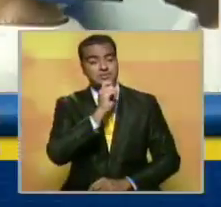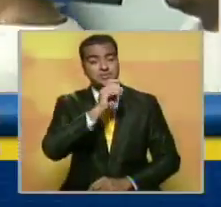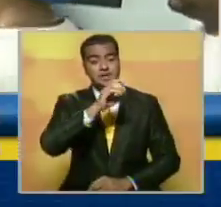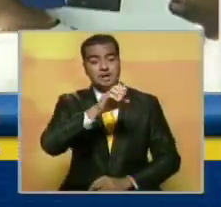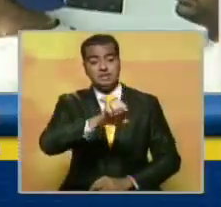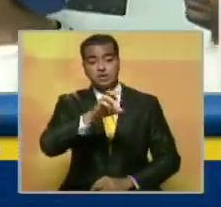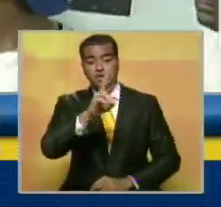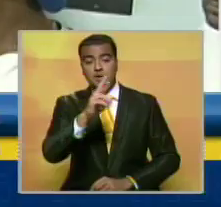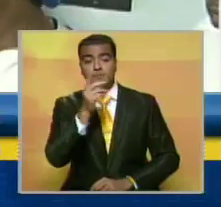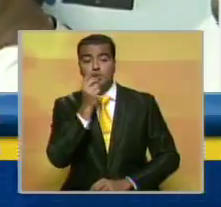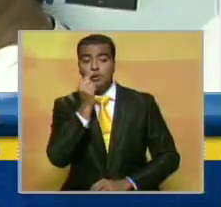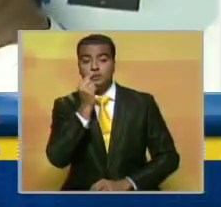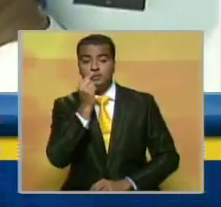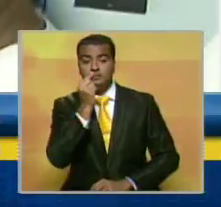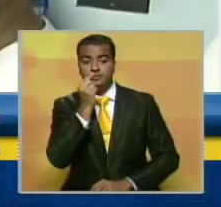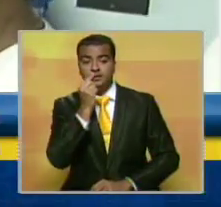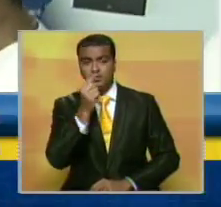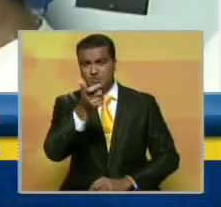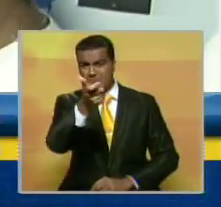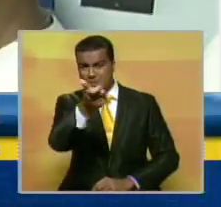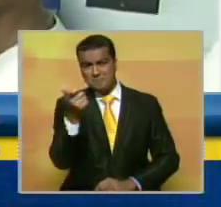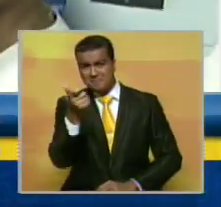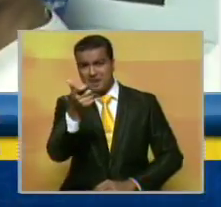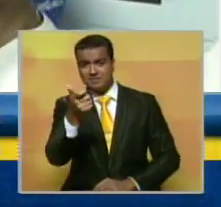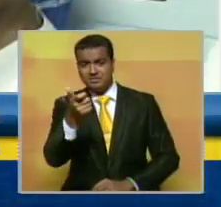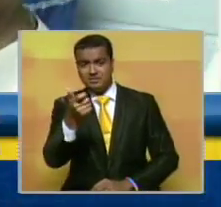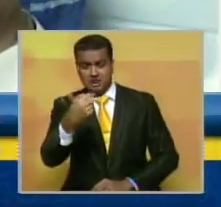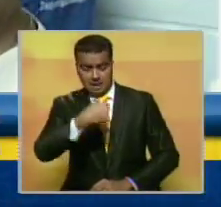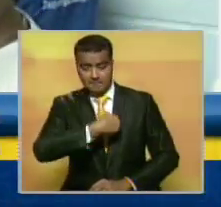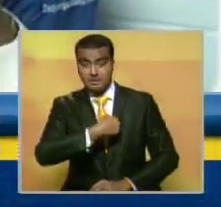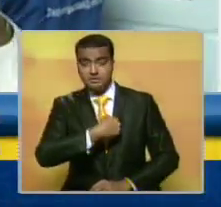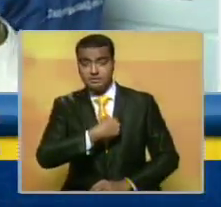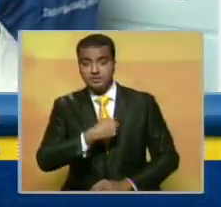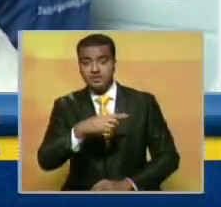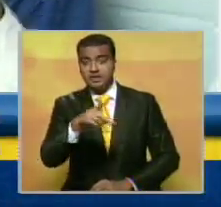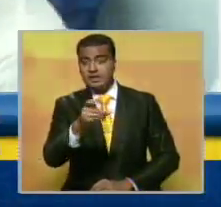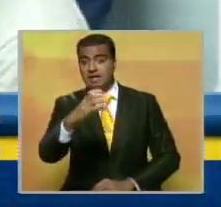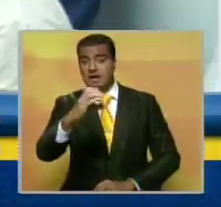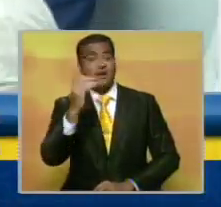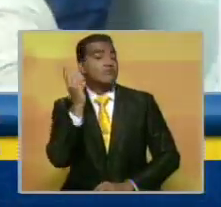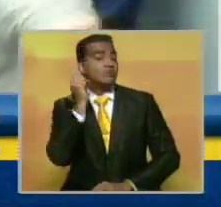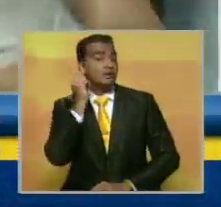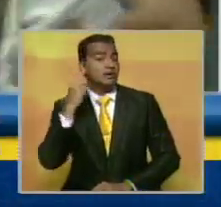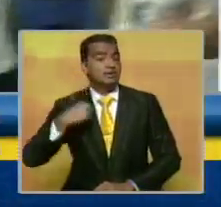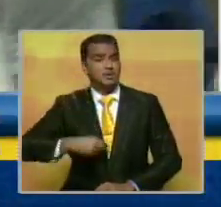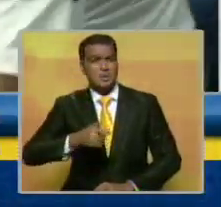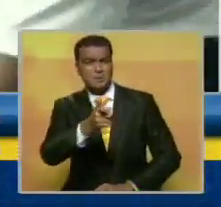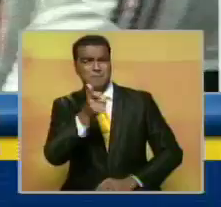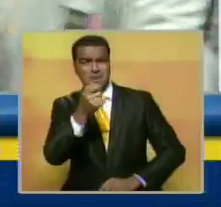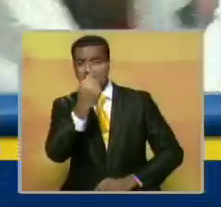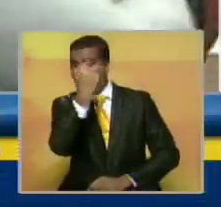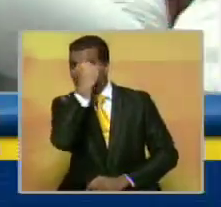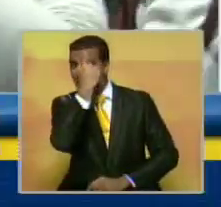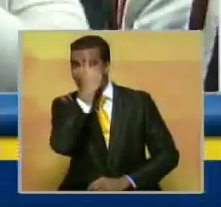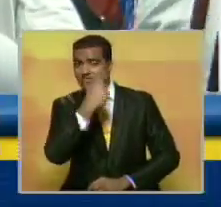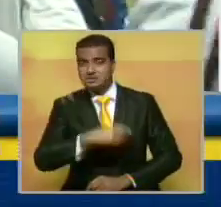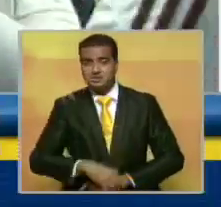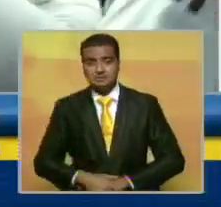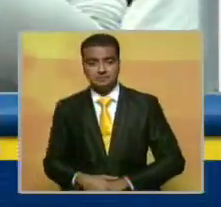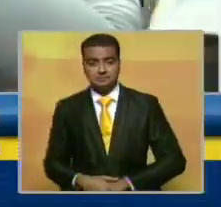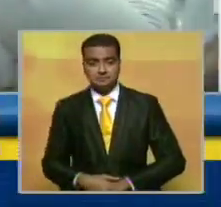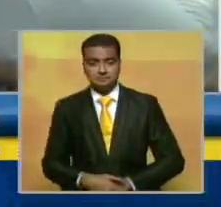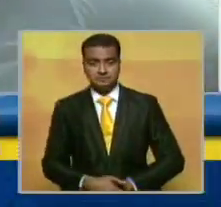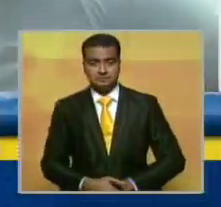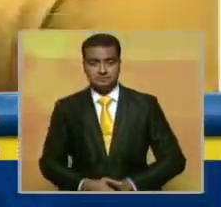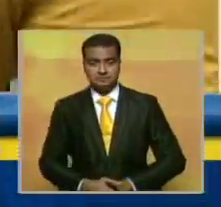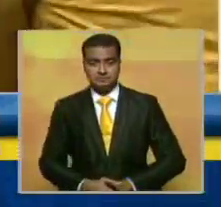Angelson Ramos, quien recibió un impacto de bala en el pecho, y Génesis Carmona, quien tiene un proyectil alojado en